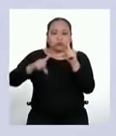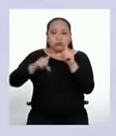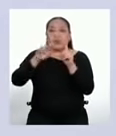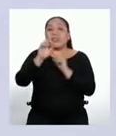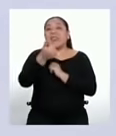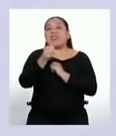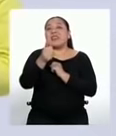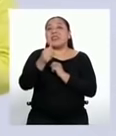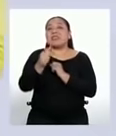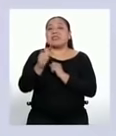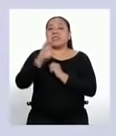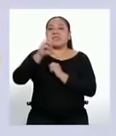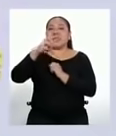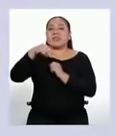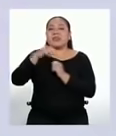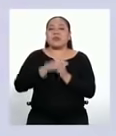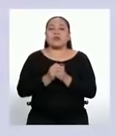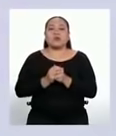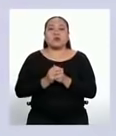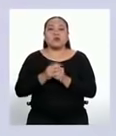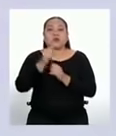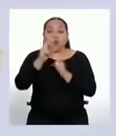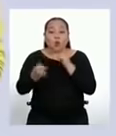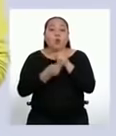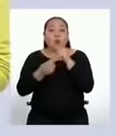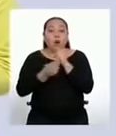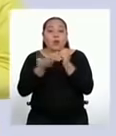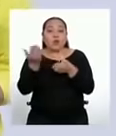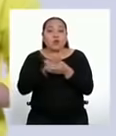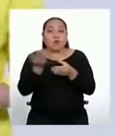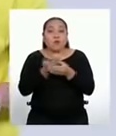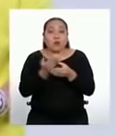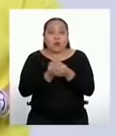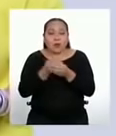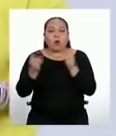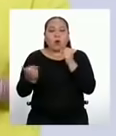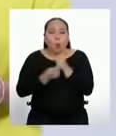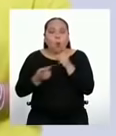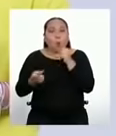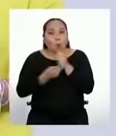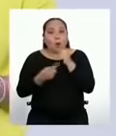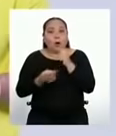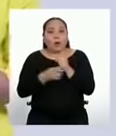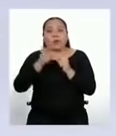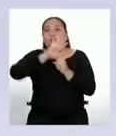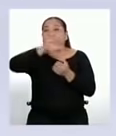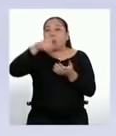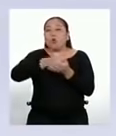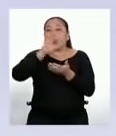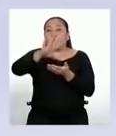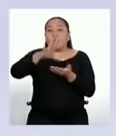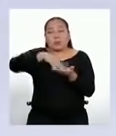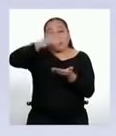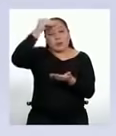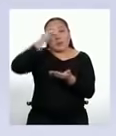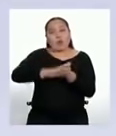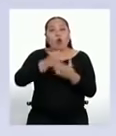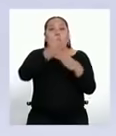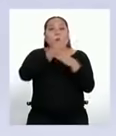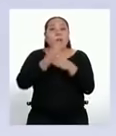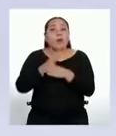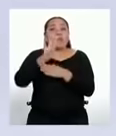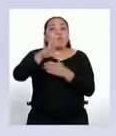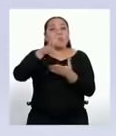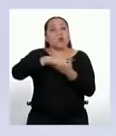10 centímetros. Tus trabajos los guardarás en un folder que será donde archivarás las evidencias de tu aprendizaje. Comparte tu aprendizaje